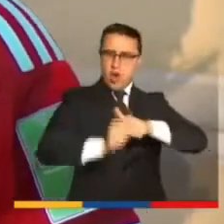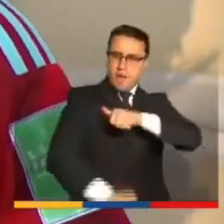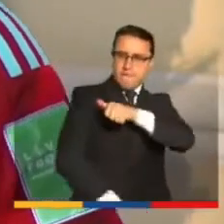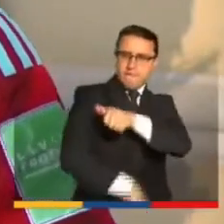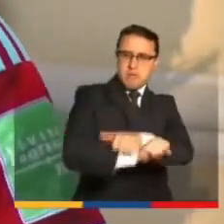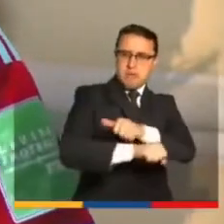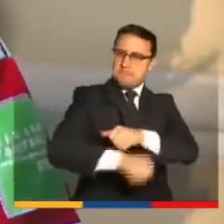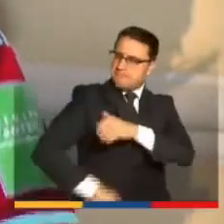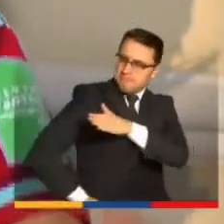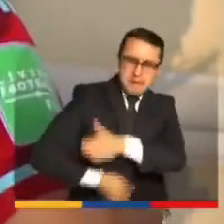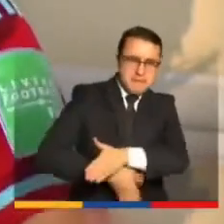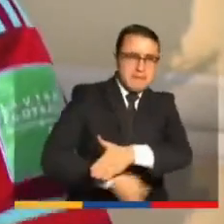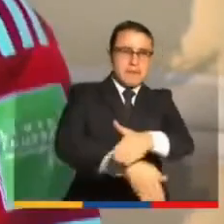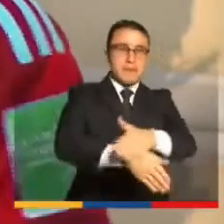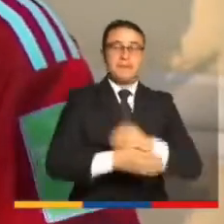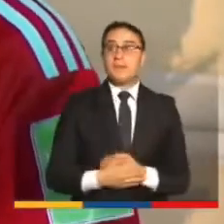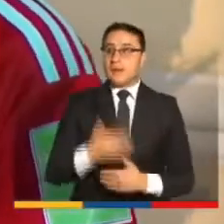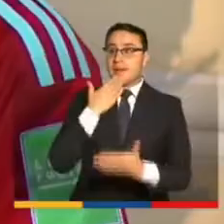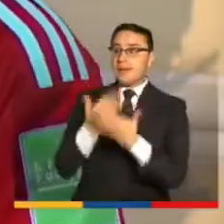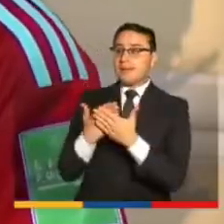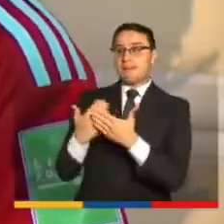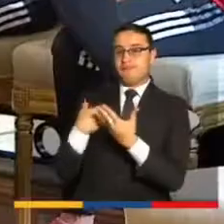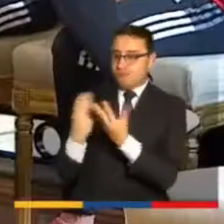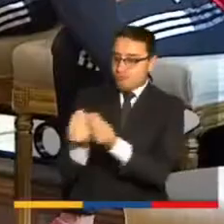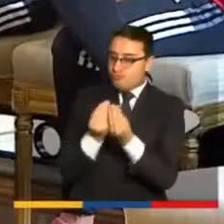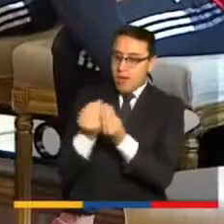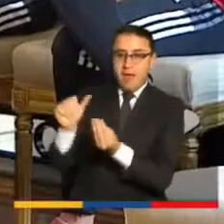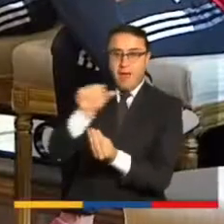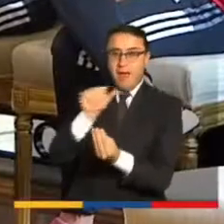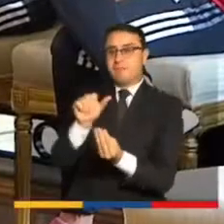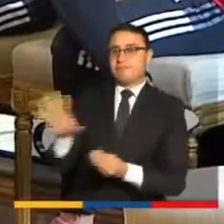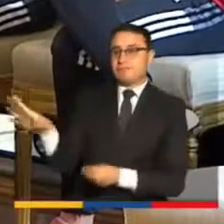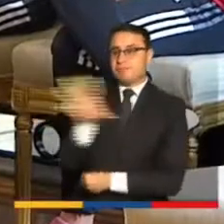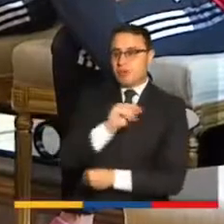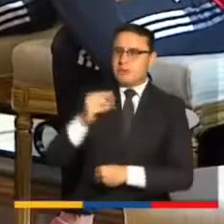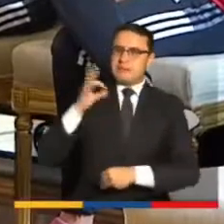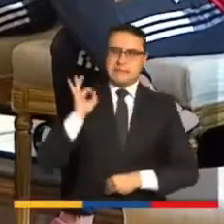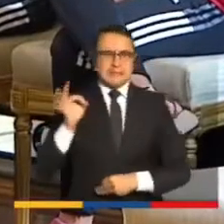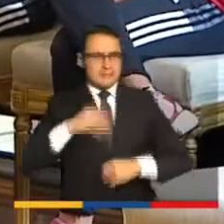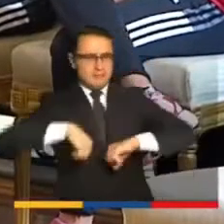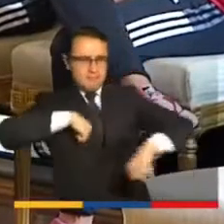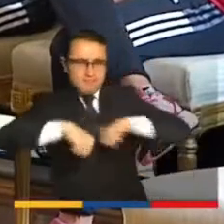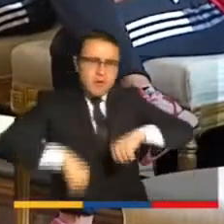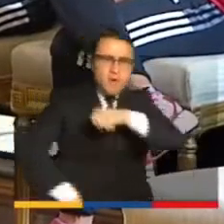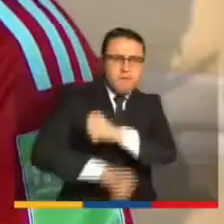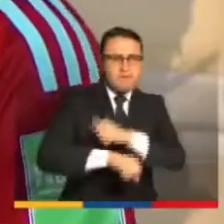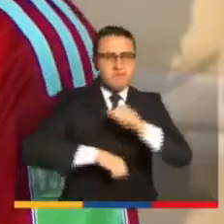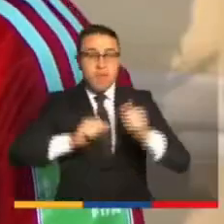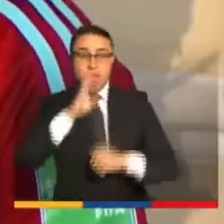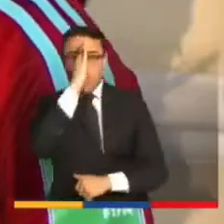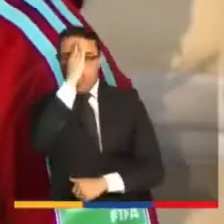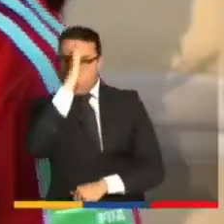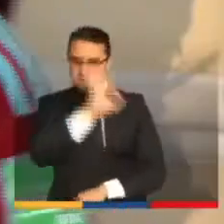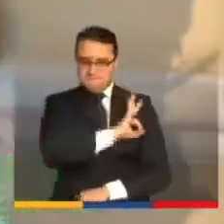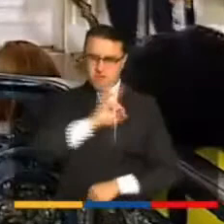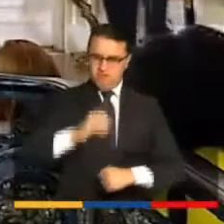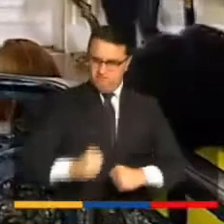Y pues nada, gracias a mi compañera siempre, que entregan todo en la cancha y nunca dudan del poder que tienen. Muchas